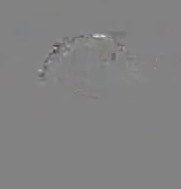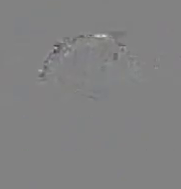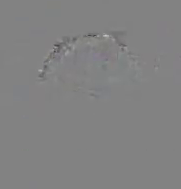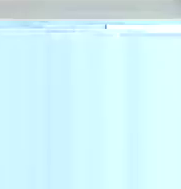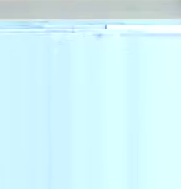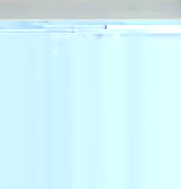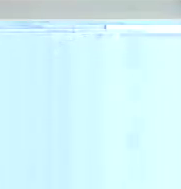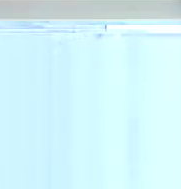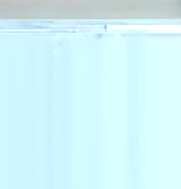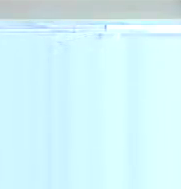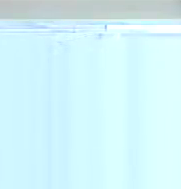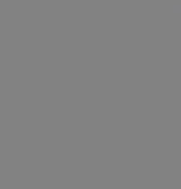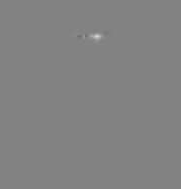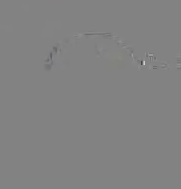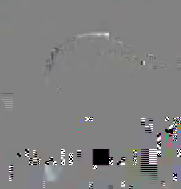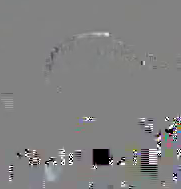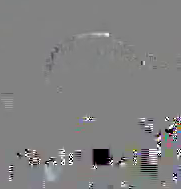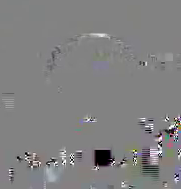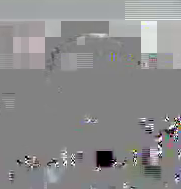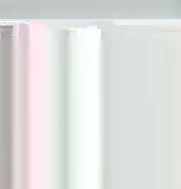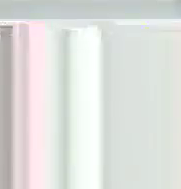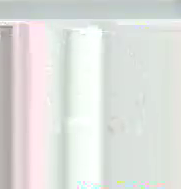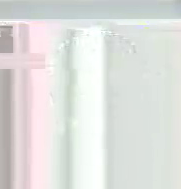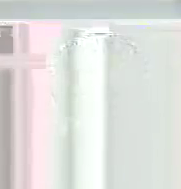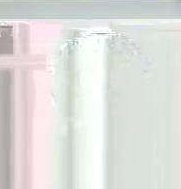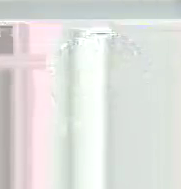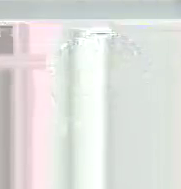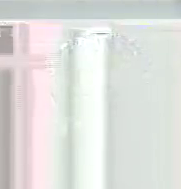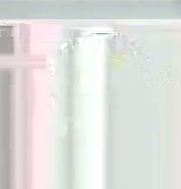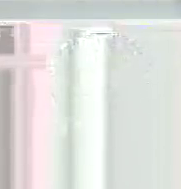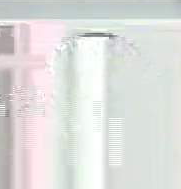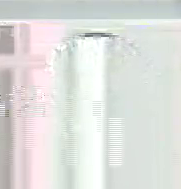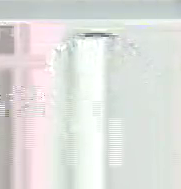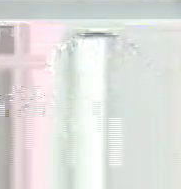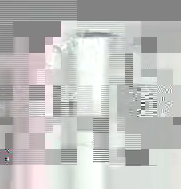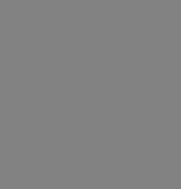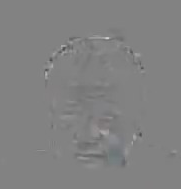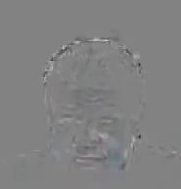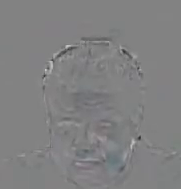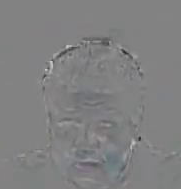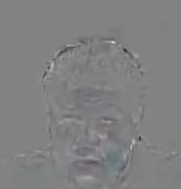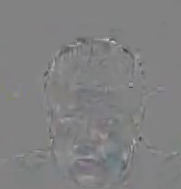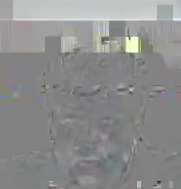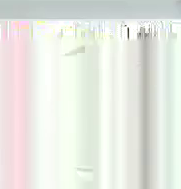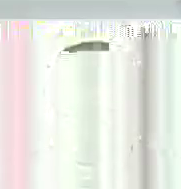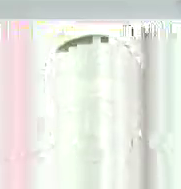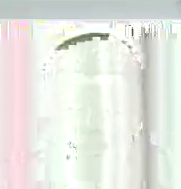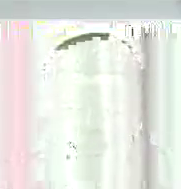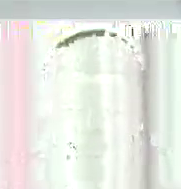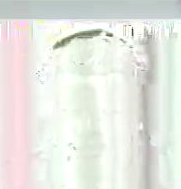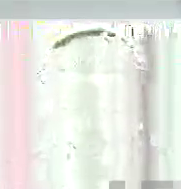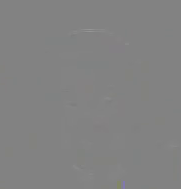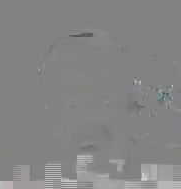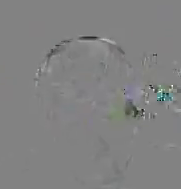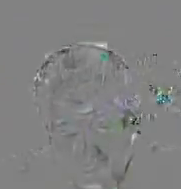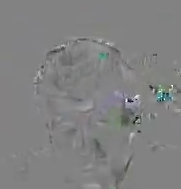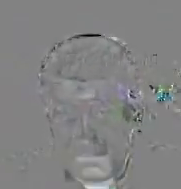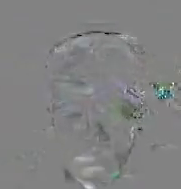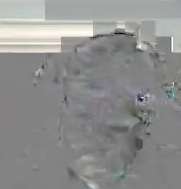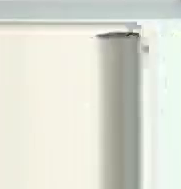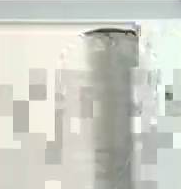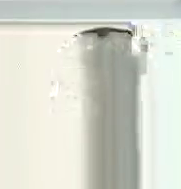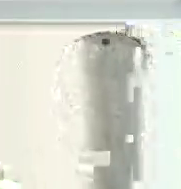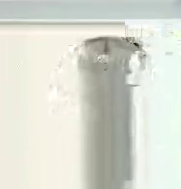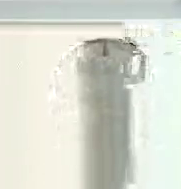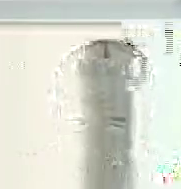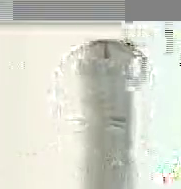es la solución de fondo porque esta gente nos va a seguir haciendo la guerra del billete y nosotros tenemos formas mecanismos